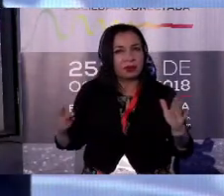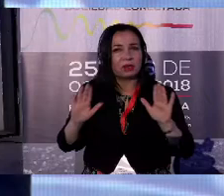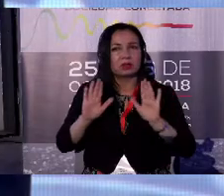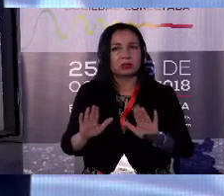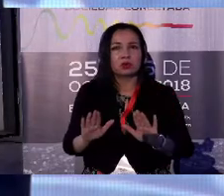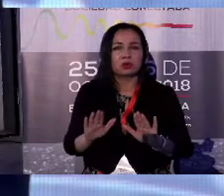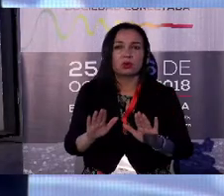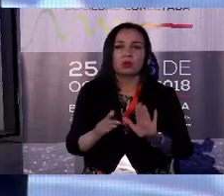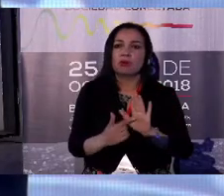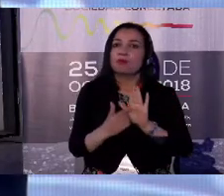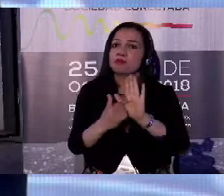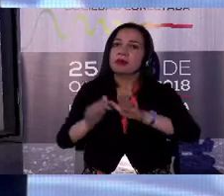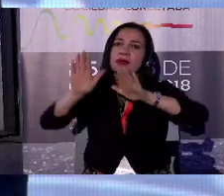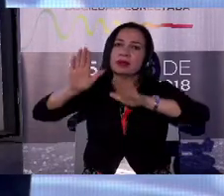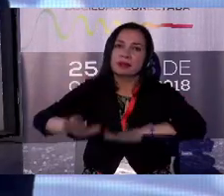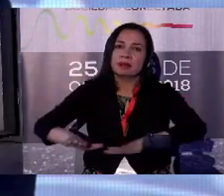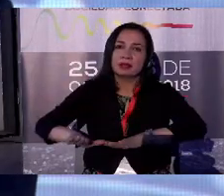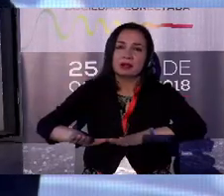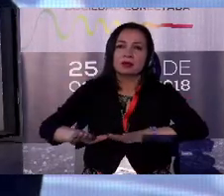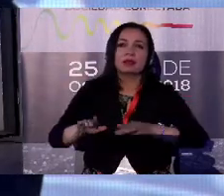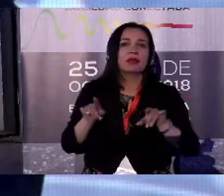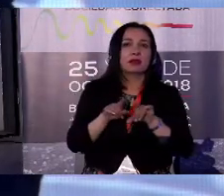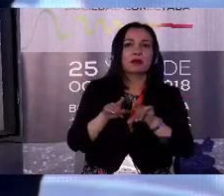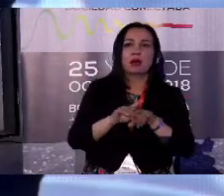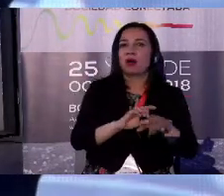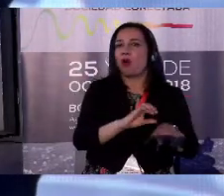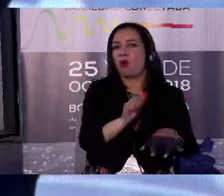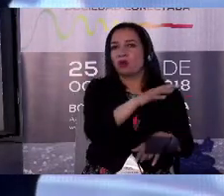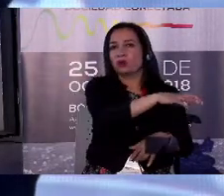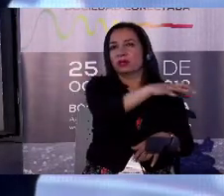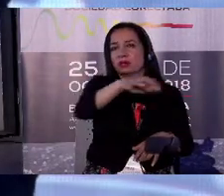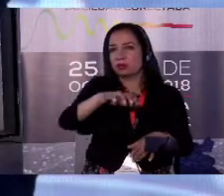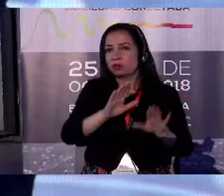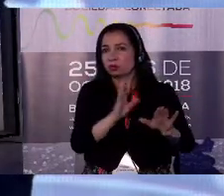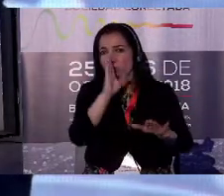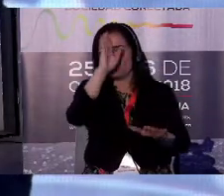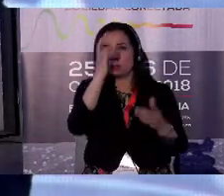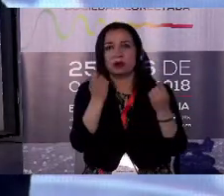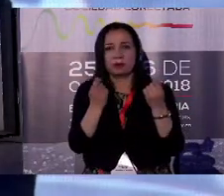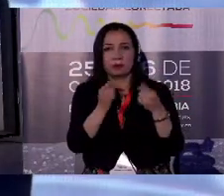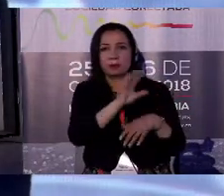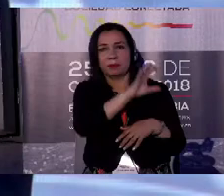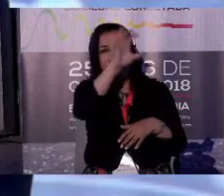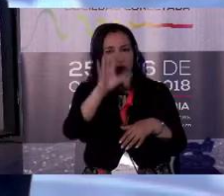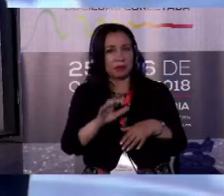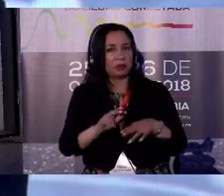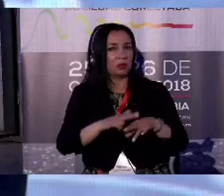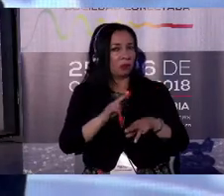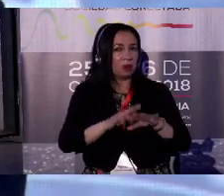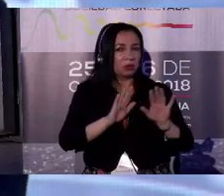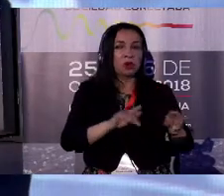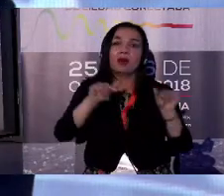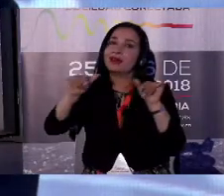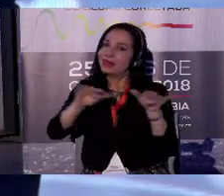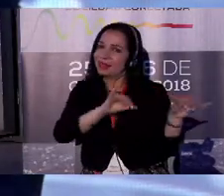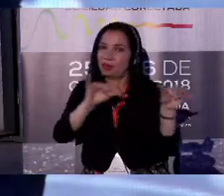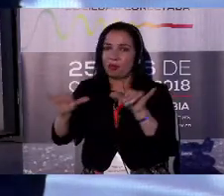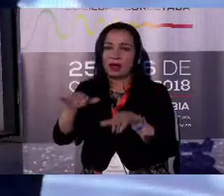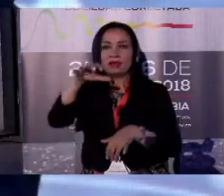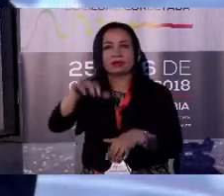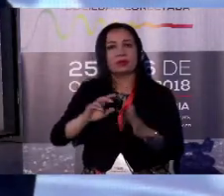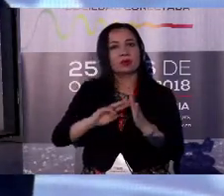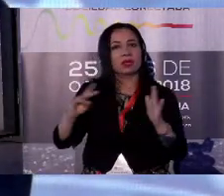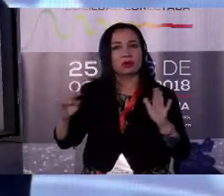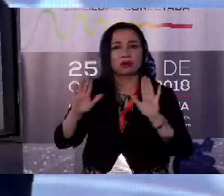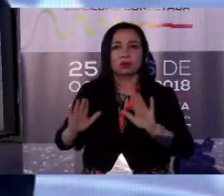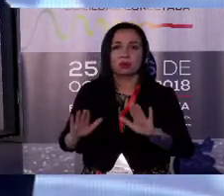de la manera que están representados otros sectores que son muy tradicionales en las economías de los países, incluso políticamente. Colombia tiene la suerte de